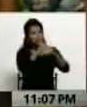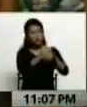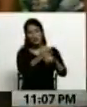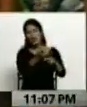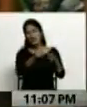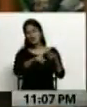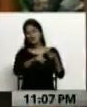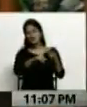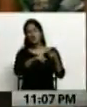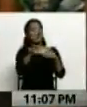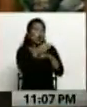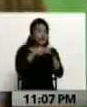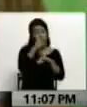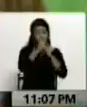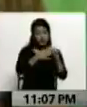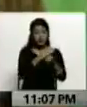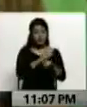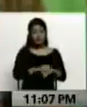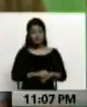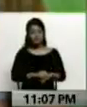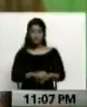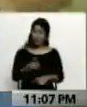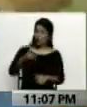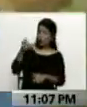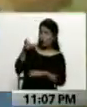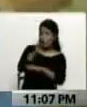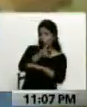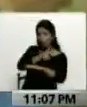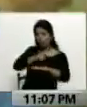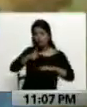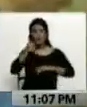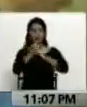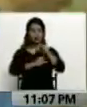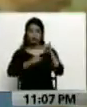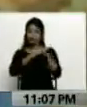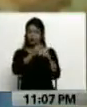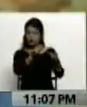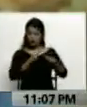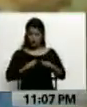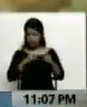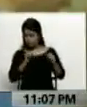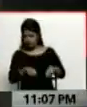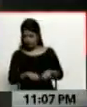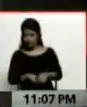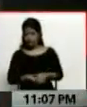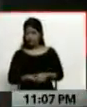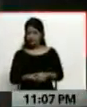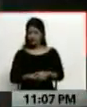refiero a gobierno internacional me refiero gobierno internacional me refiero gobierno